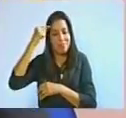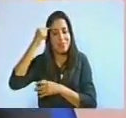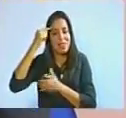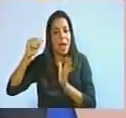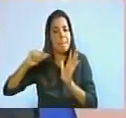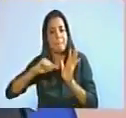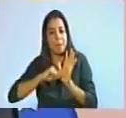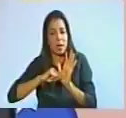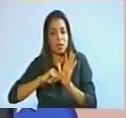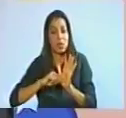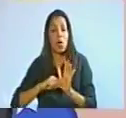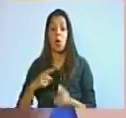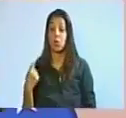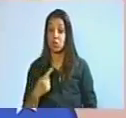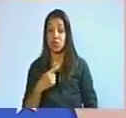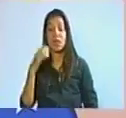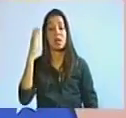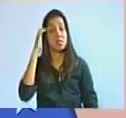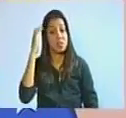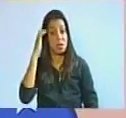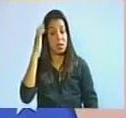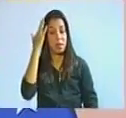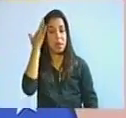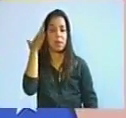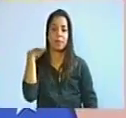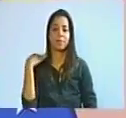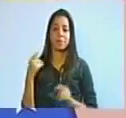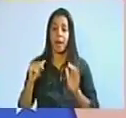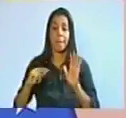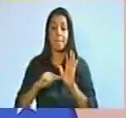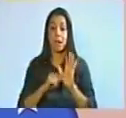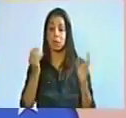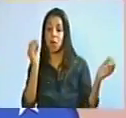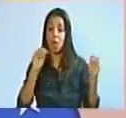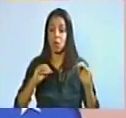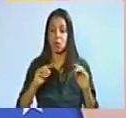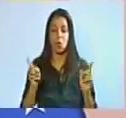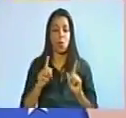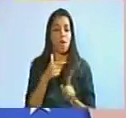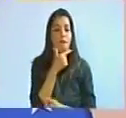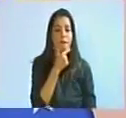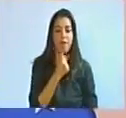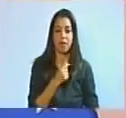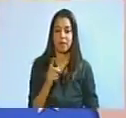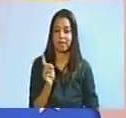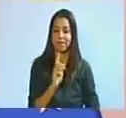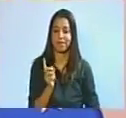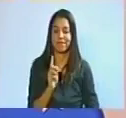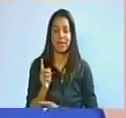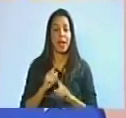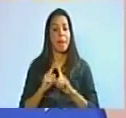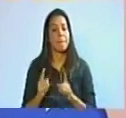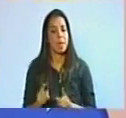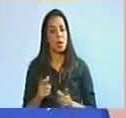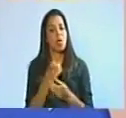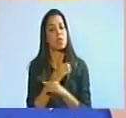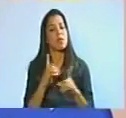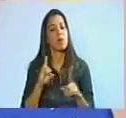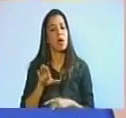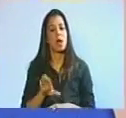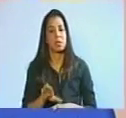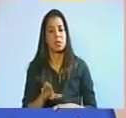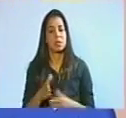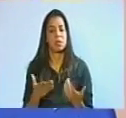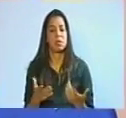para que nosotros sepamos. No basta acordar unos precios, que no es fácil, pero es democrático. No tiene por qué ser